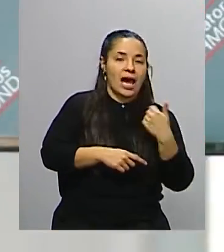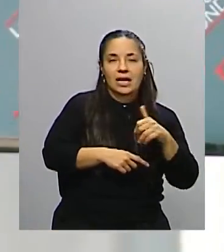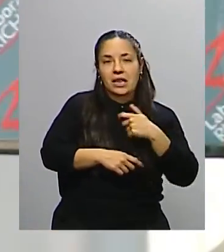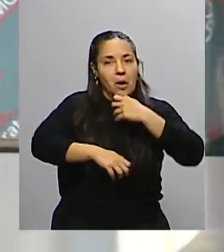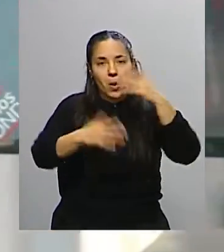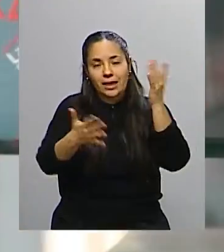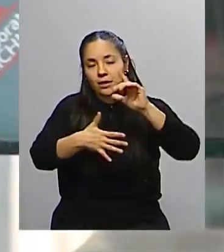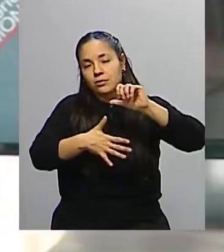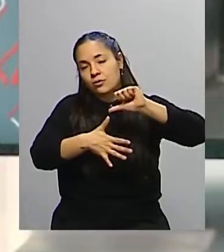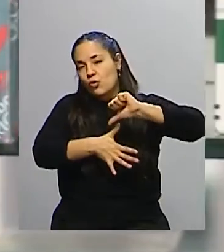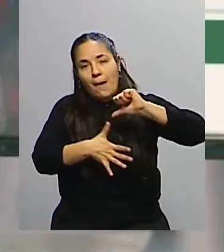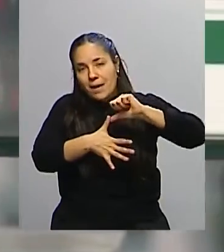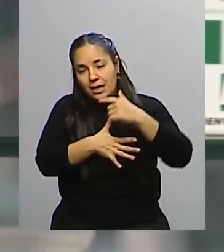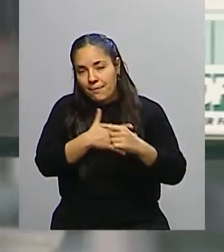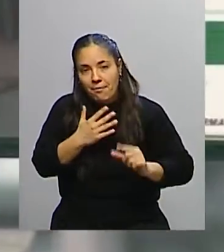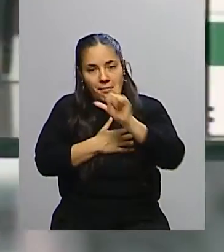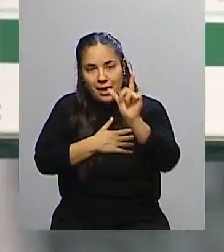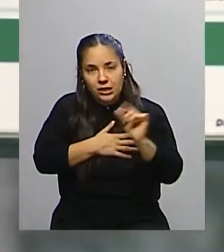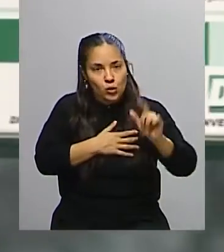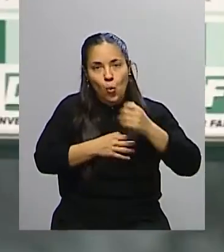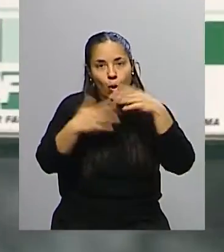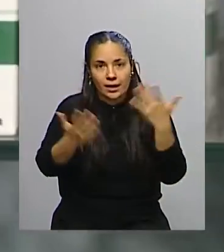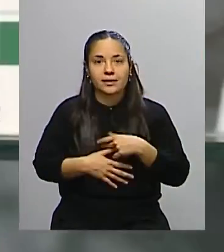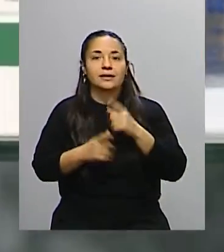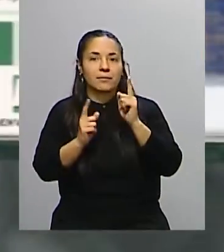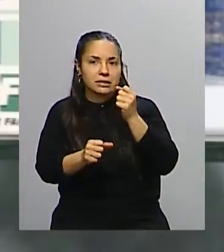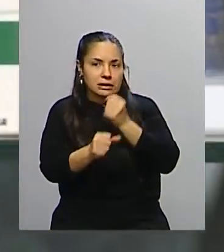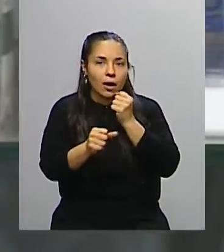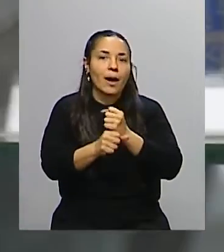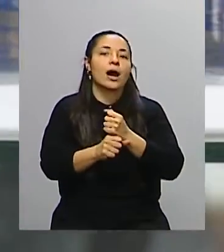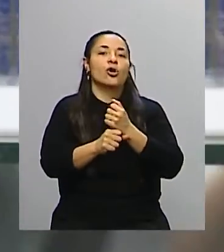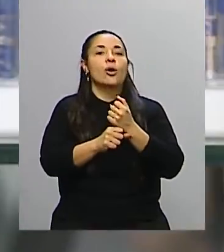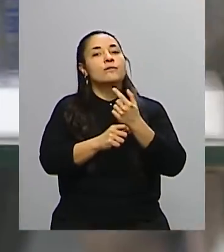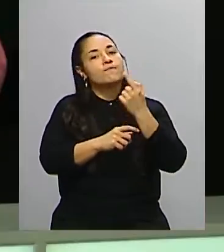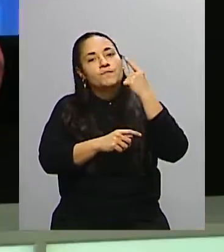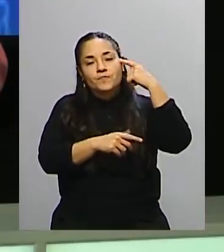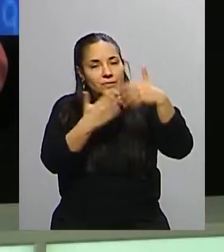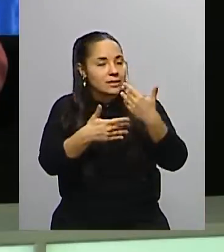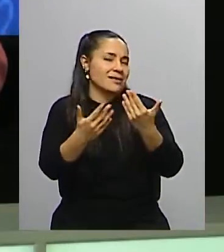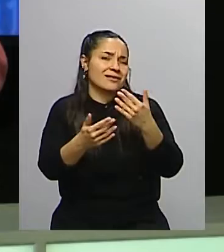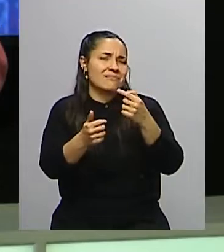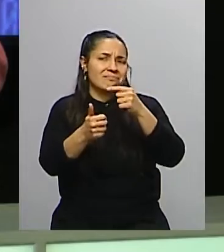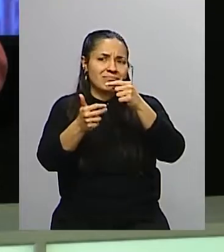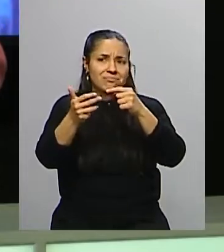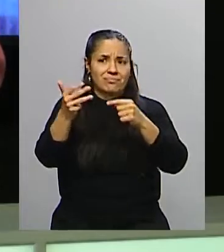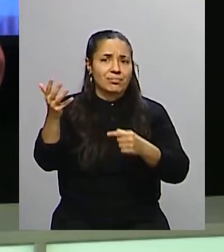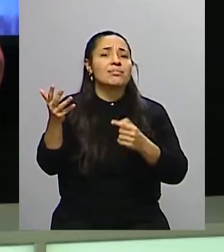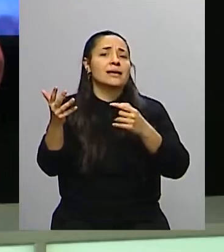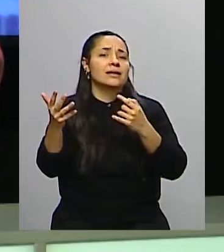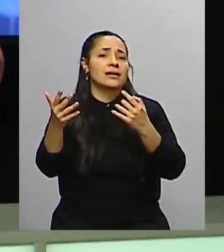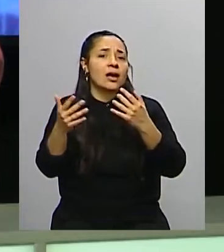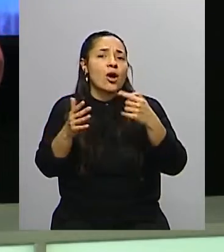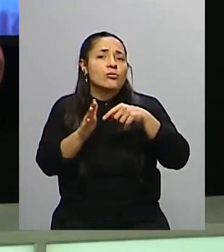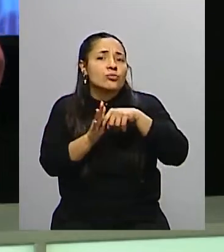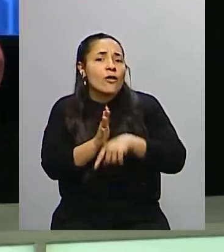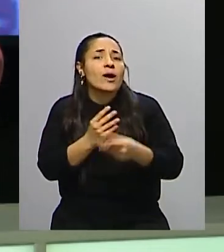país de Sudamérica. Claro. Entonces, la mano de obra, el recurso humano, la formación que tiene, o sea, hay un montón de variables que lo complejo es